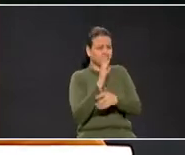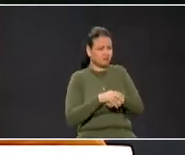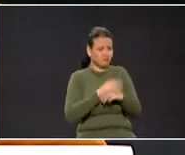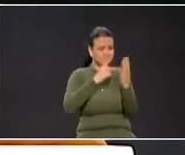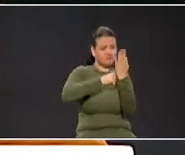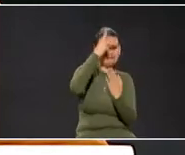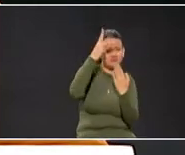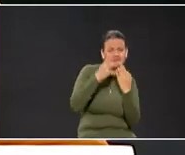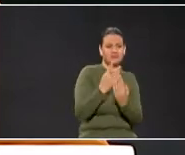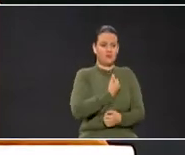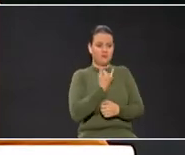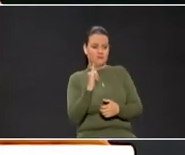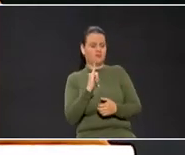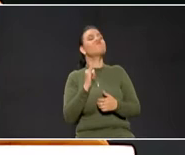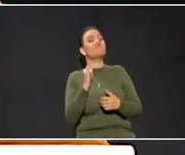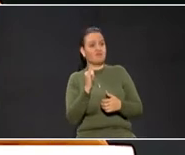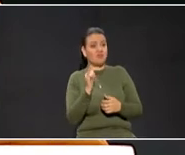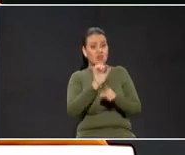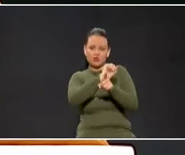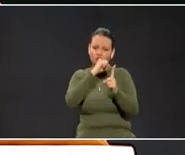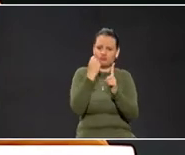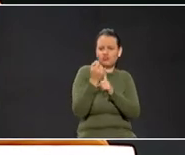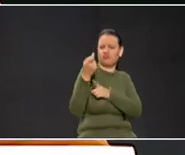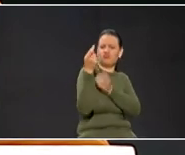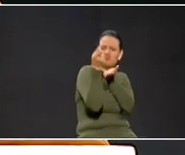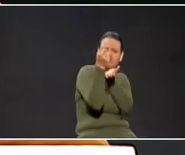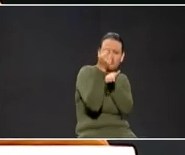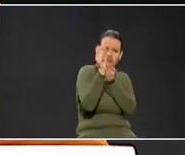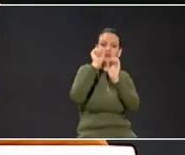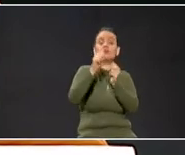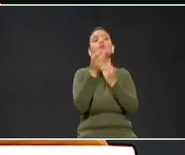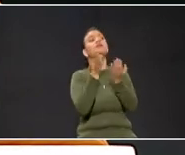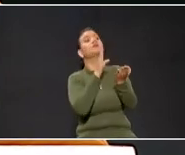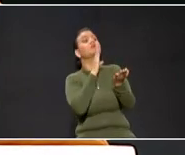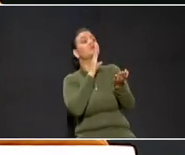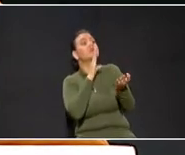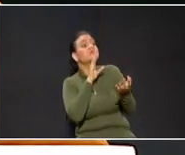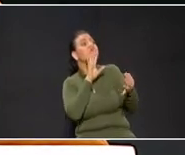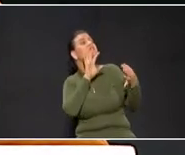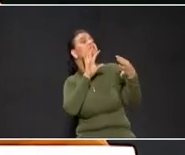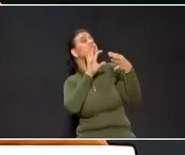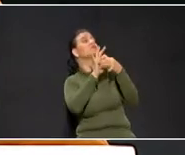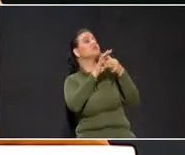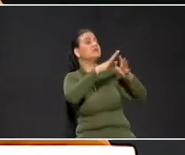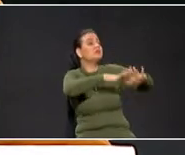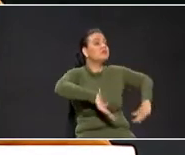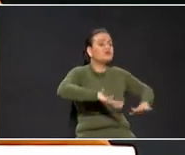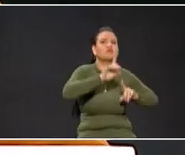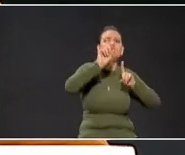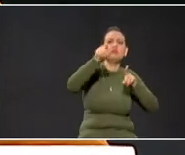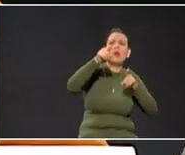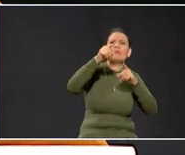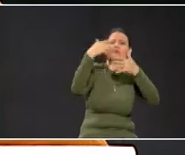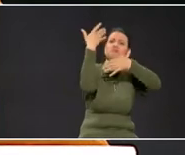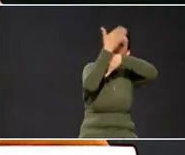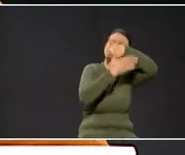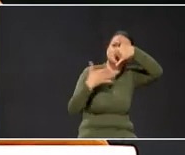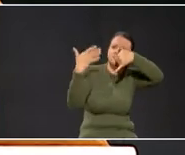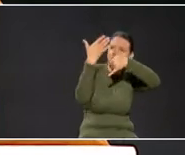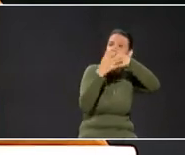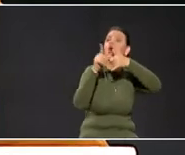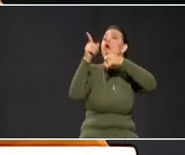y económico que permita realizar alianzas de orden local nacional e internacional para